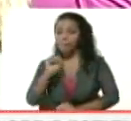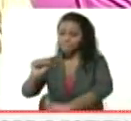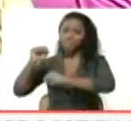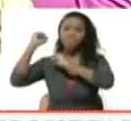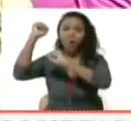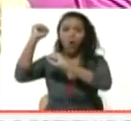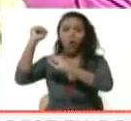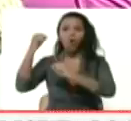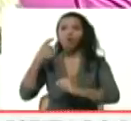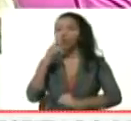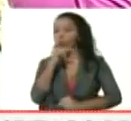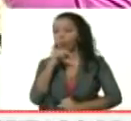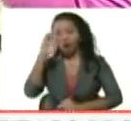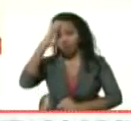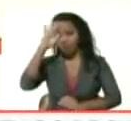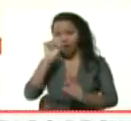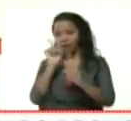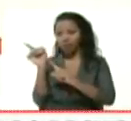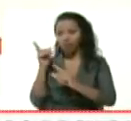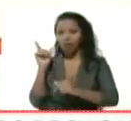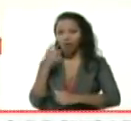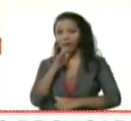venceremos, no tengo duda de eso.